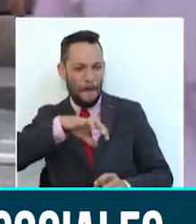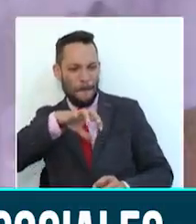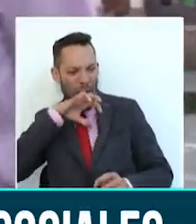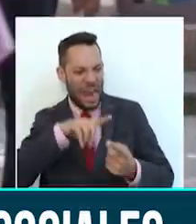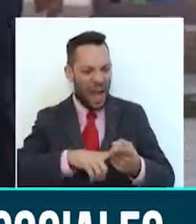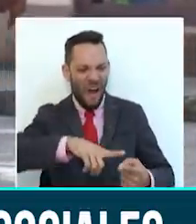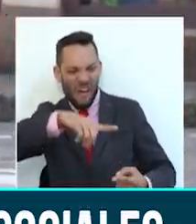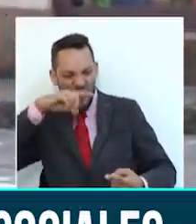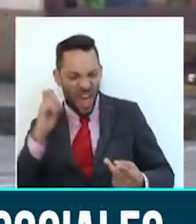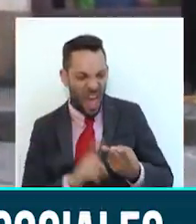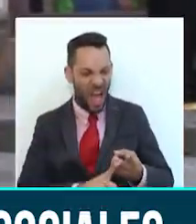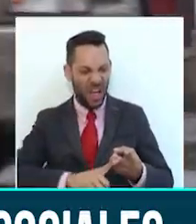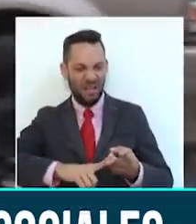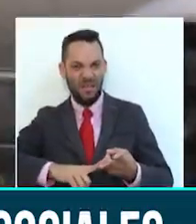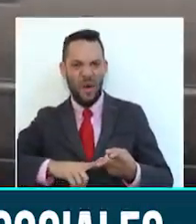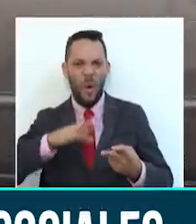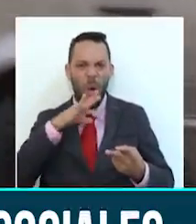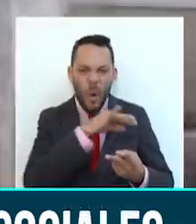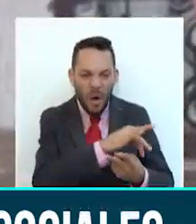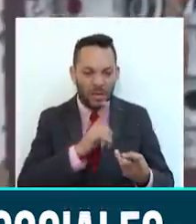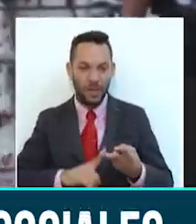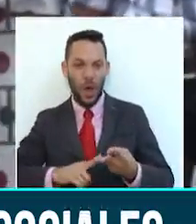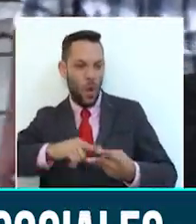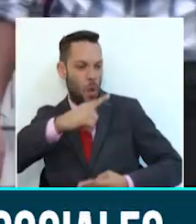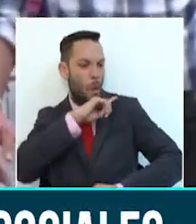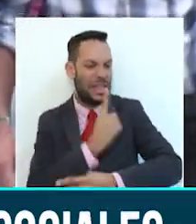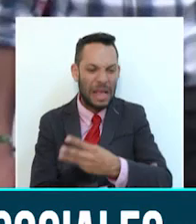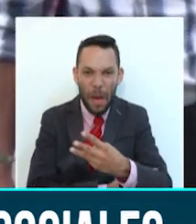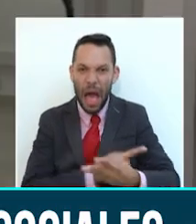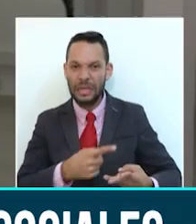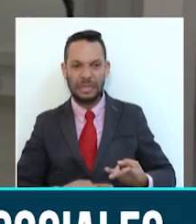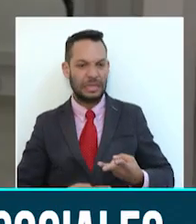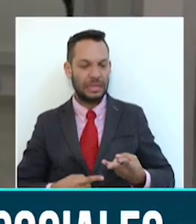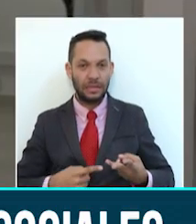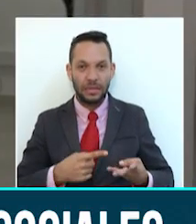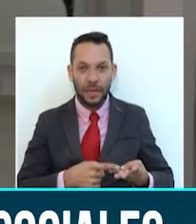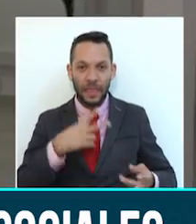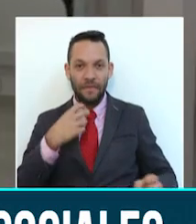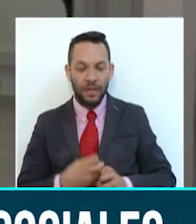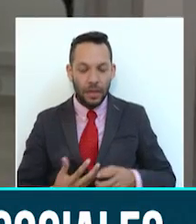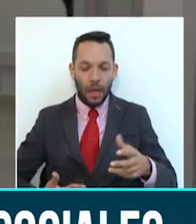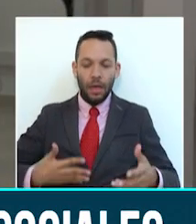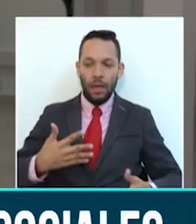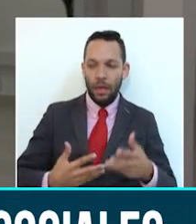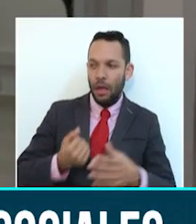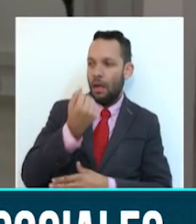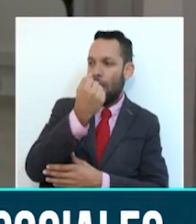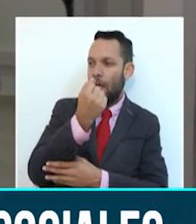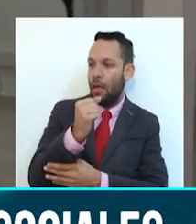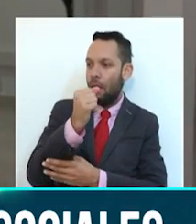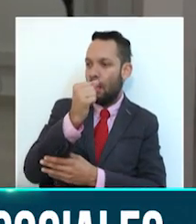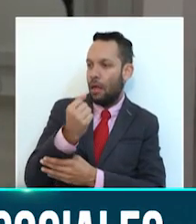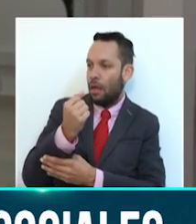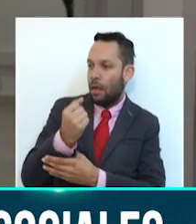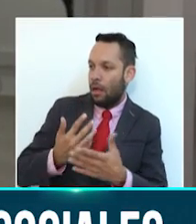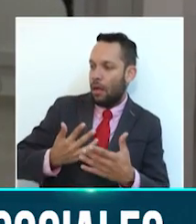es una mujer fea, usted es una mujer que no es capaz, entonces comienza a haber como ese deterioro a nivel moral, en donde muchas de